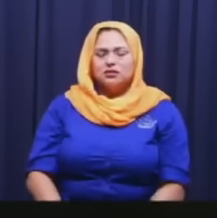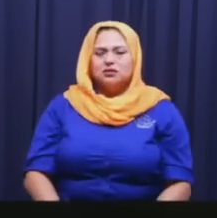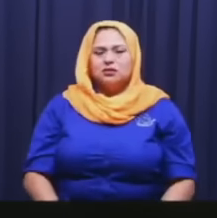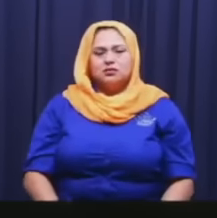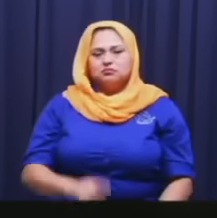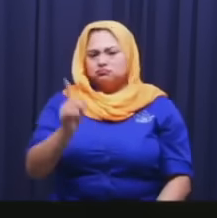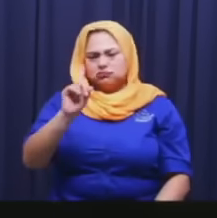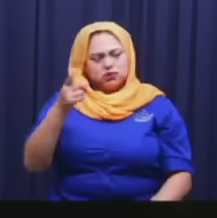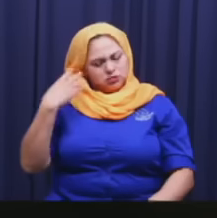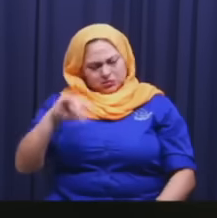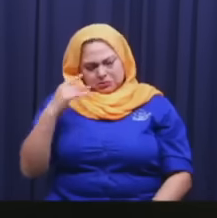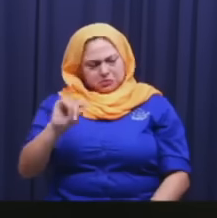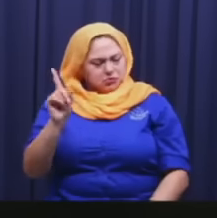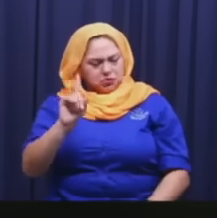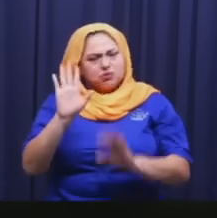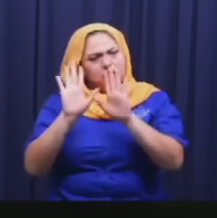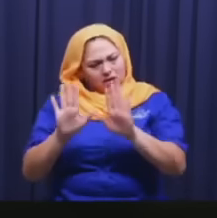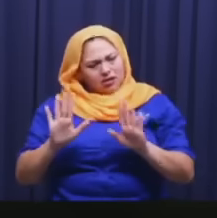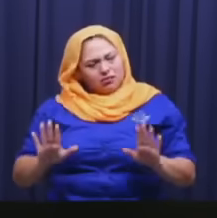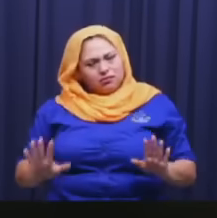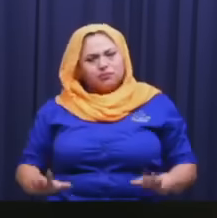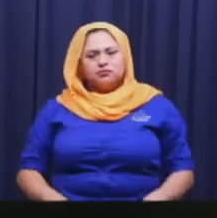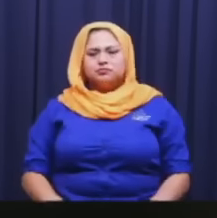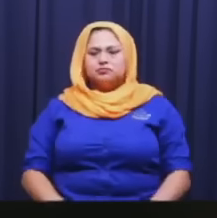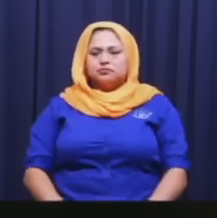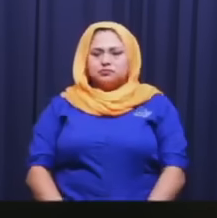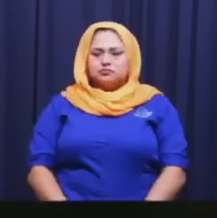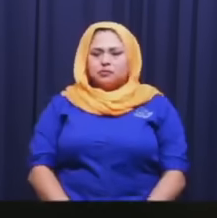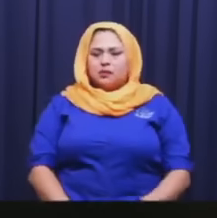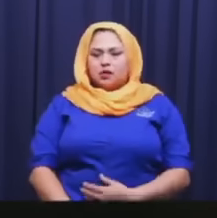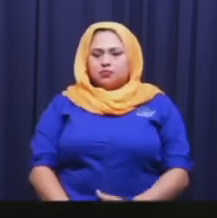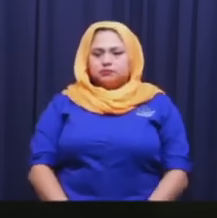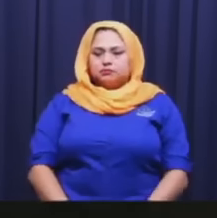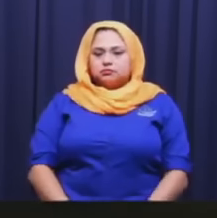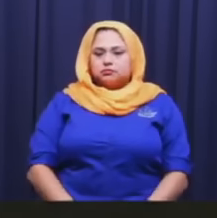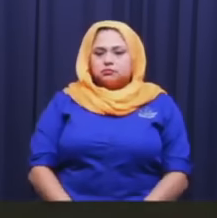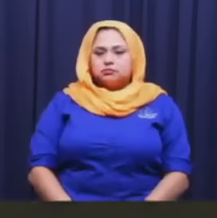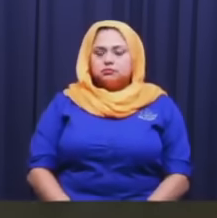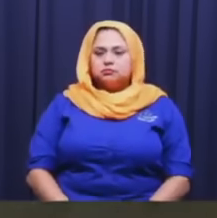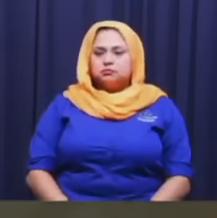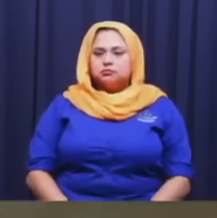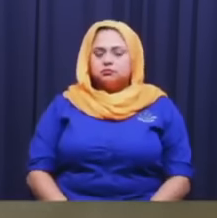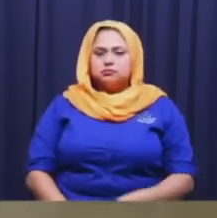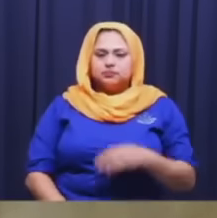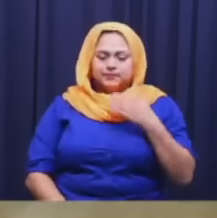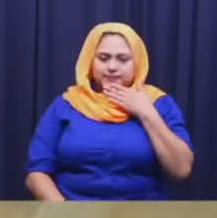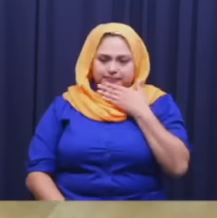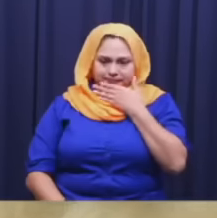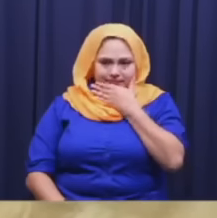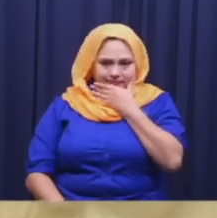No se apresure a salir de la presencia del Rey.